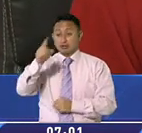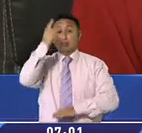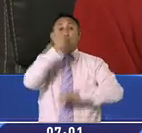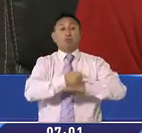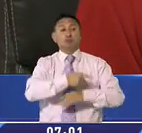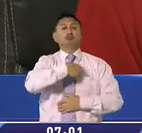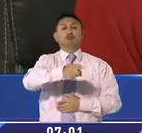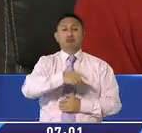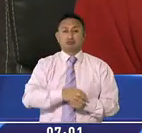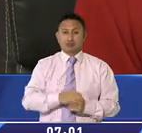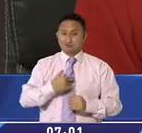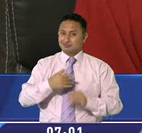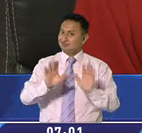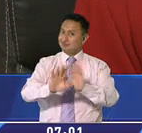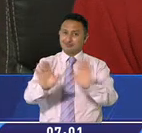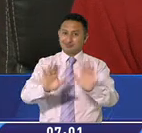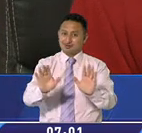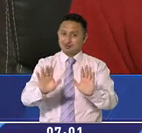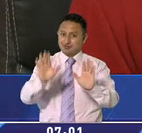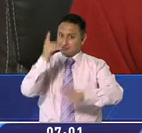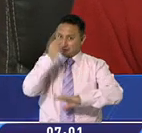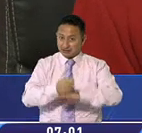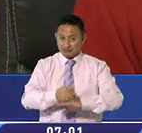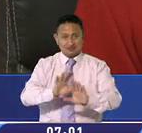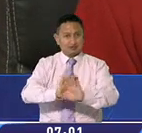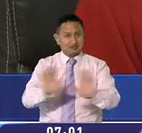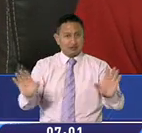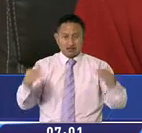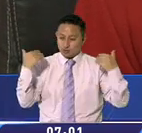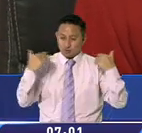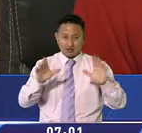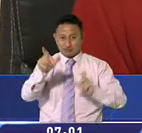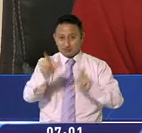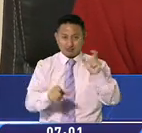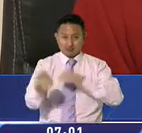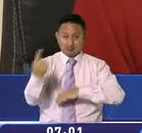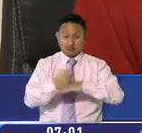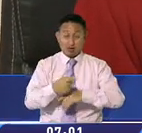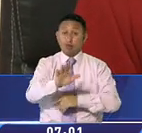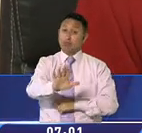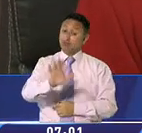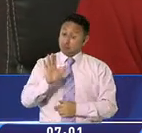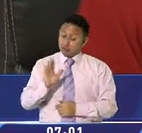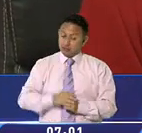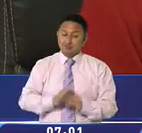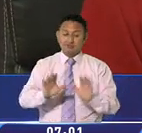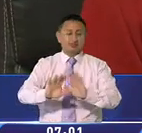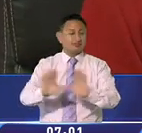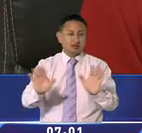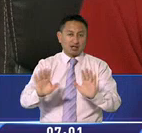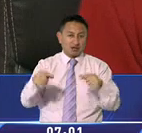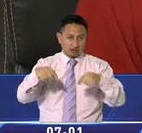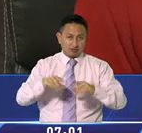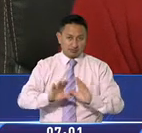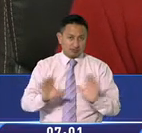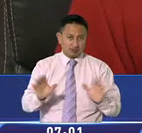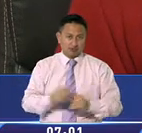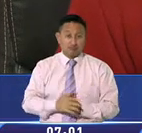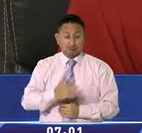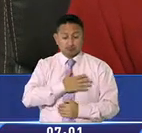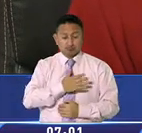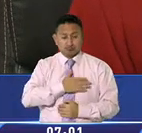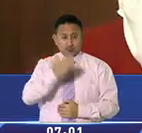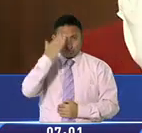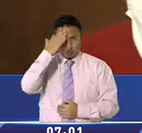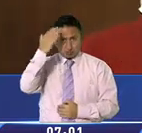dispuestos a aceptar las imposiciones, venga de donde venga, los chantajes, cosa parecida, no lo vamos a aceptar, somos gente pensante. Al parecer